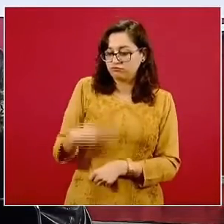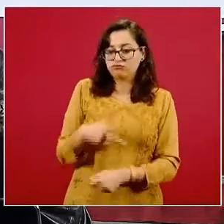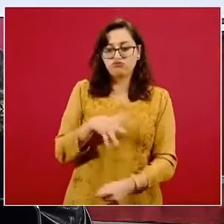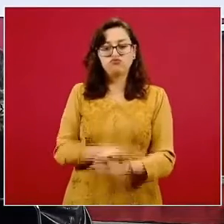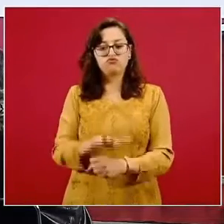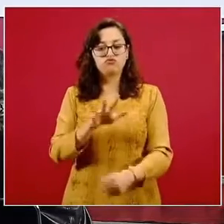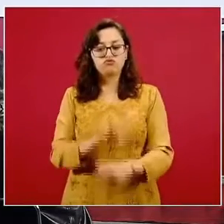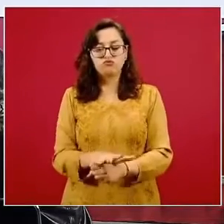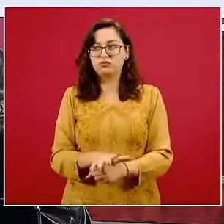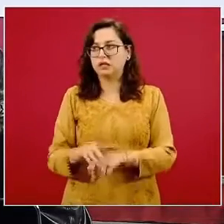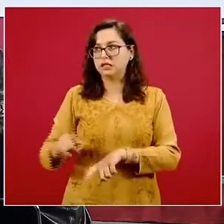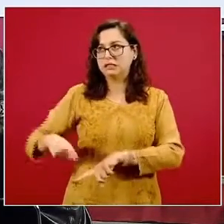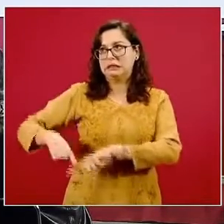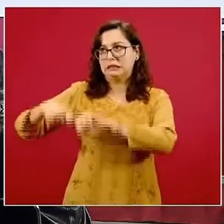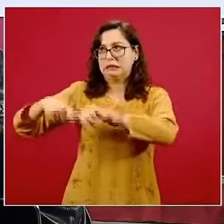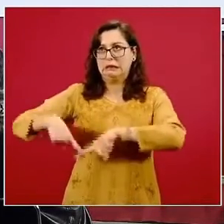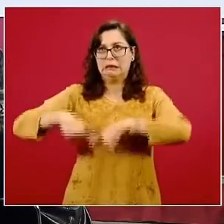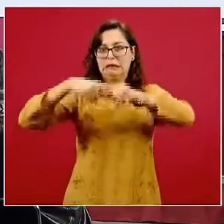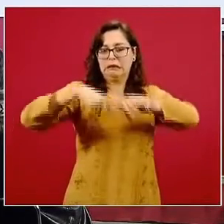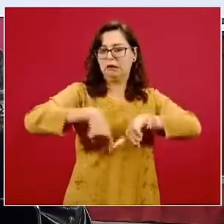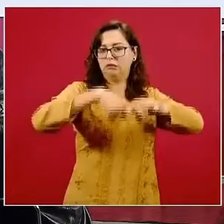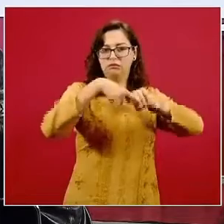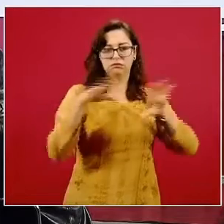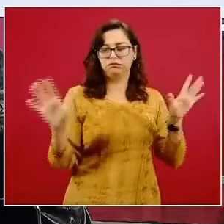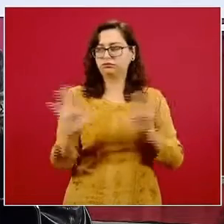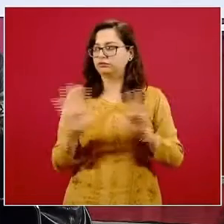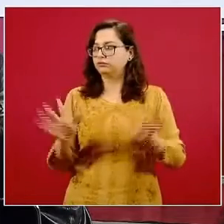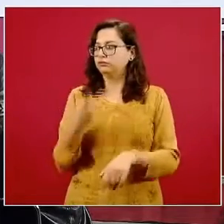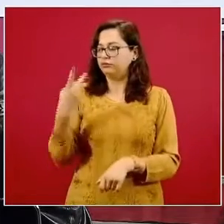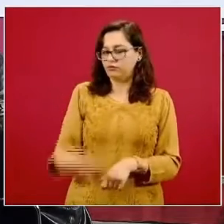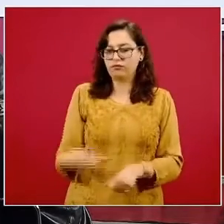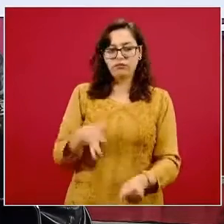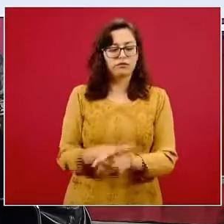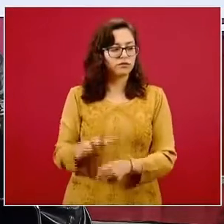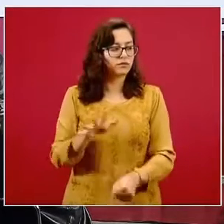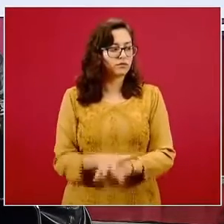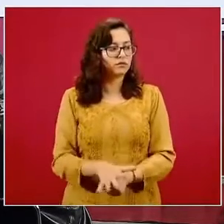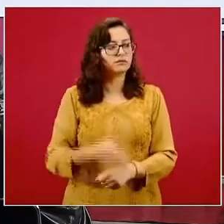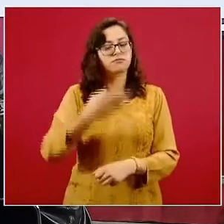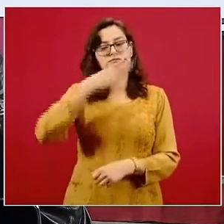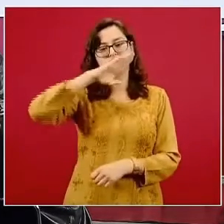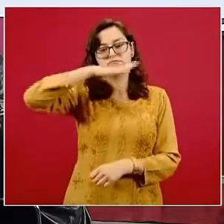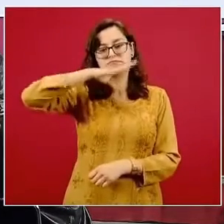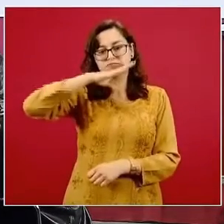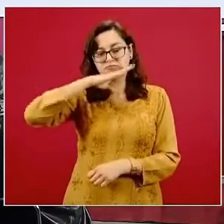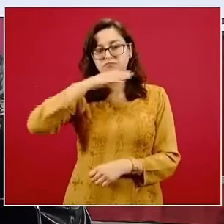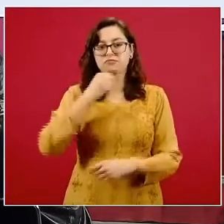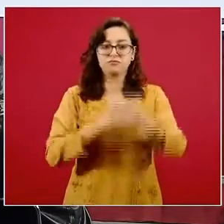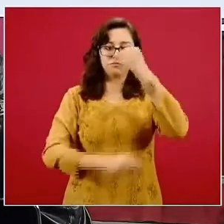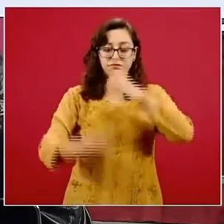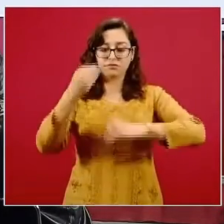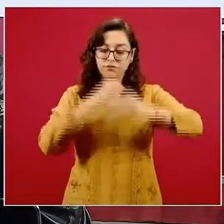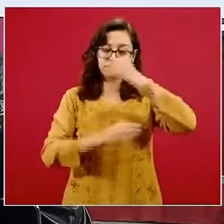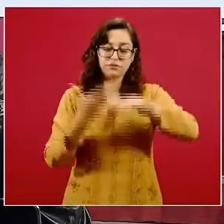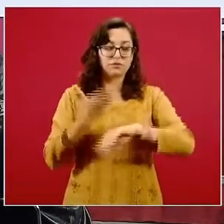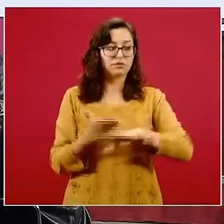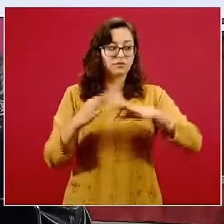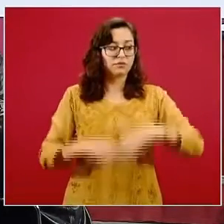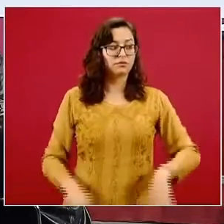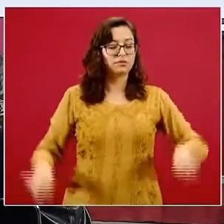base requiere la recuperación de la autosuficiencia alimentaria, sobre todo en el maíz, que es nuestro alimento básico,